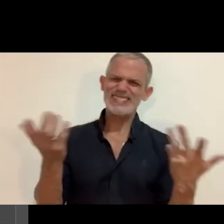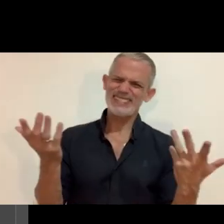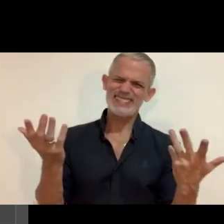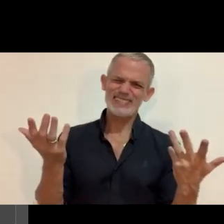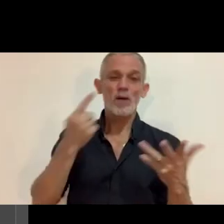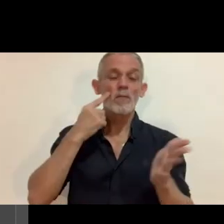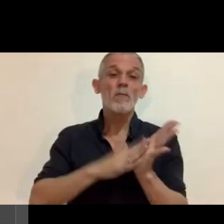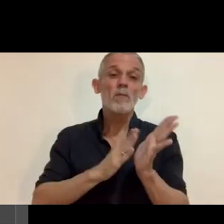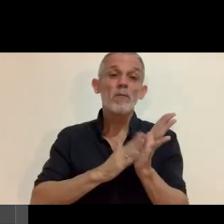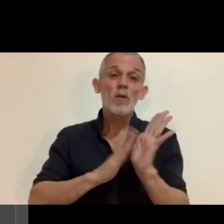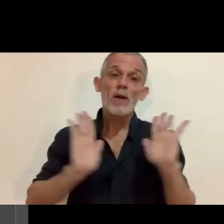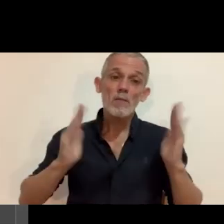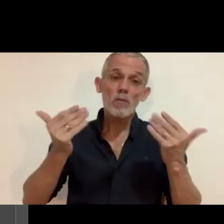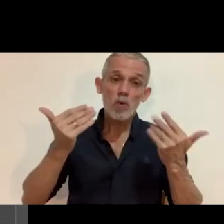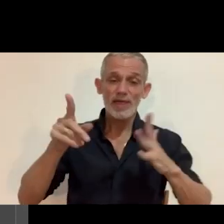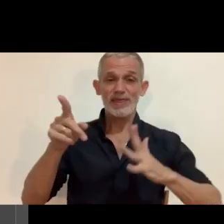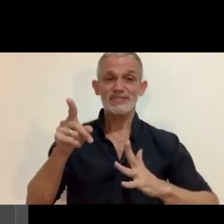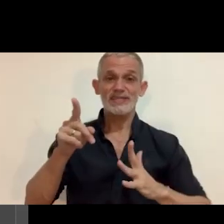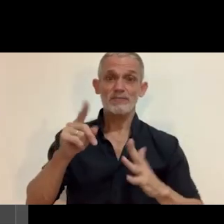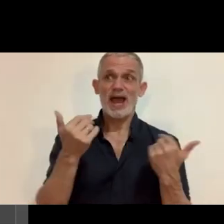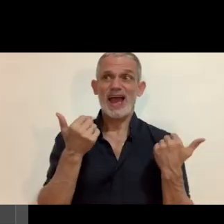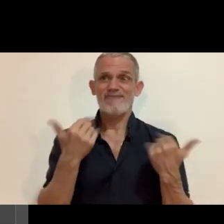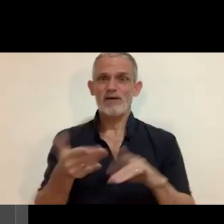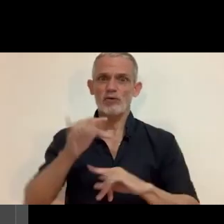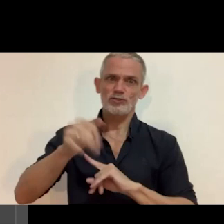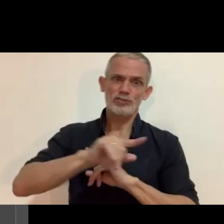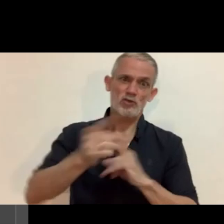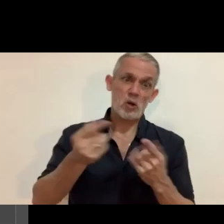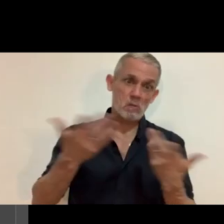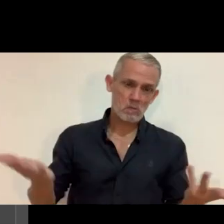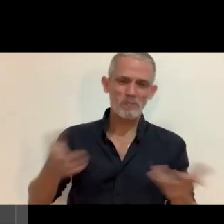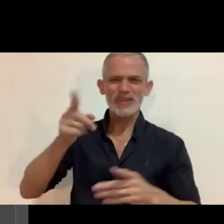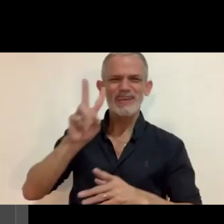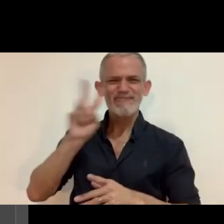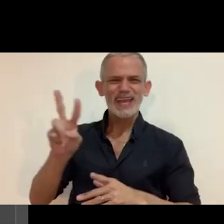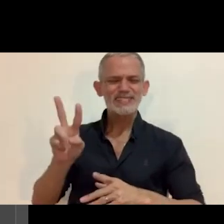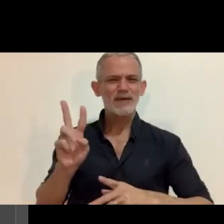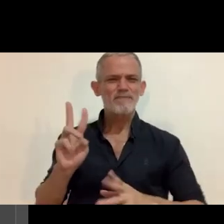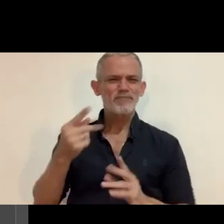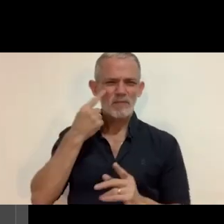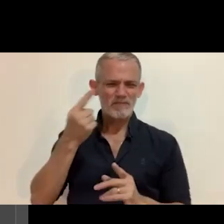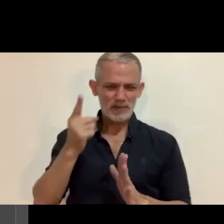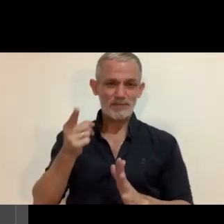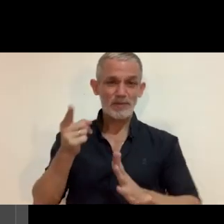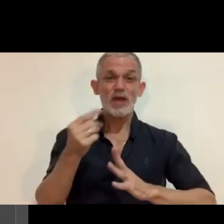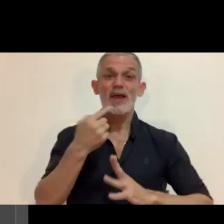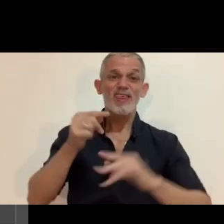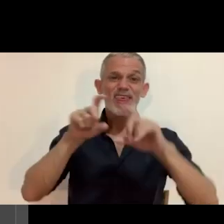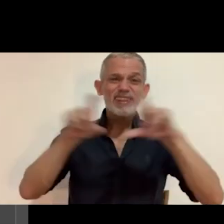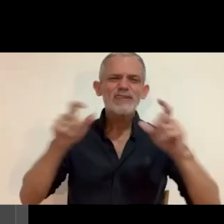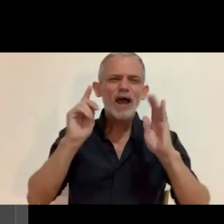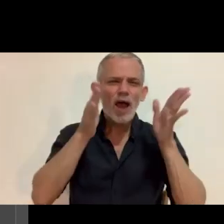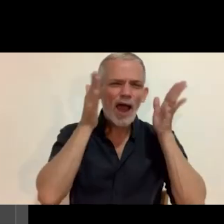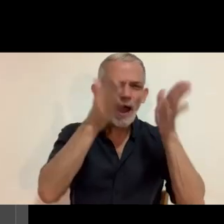puede tener acogida favorable. Y acá, fíjense lo que les decía yo, se dirige exclusivamente